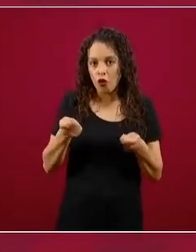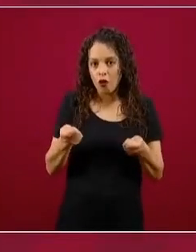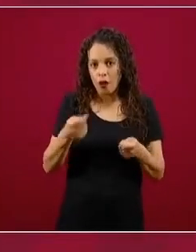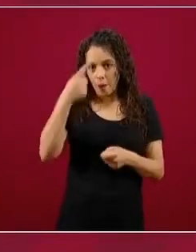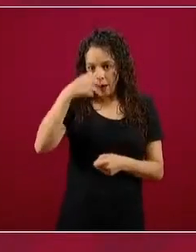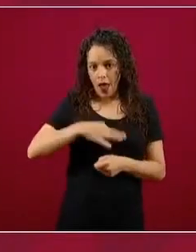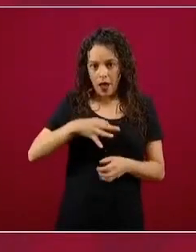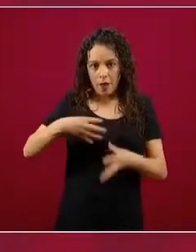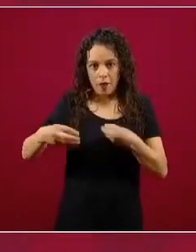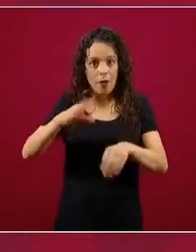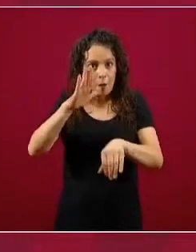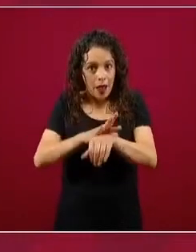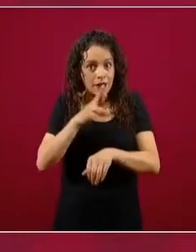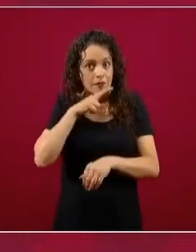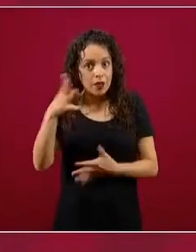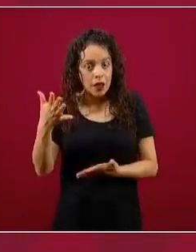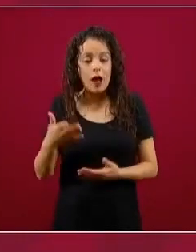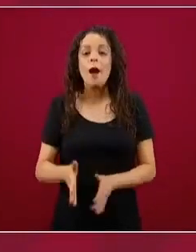lo expliquen,